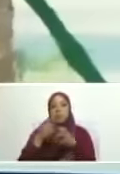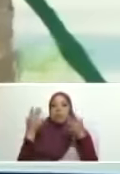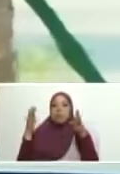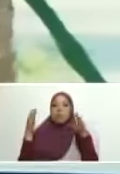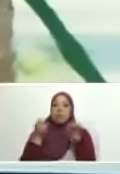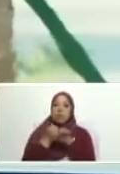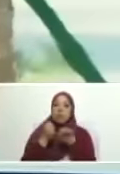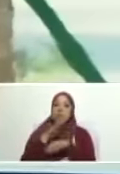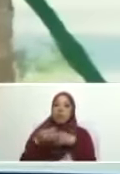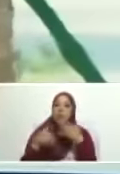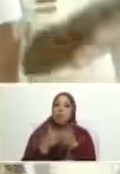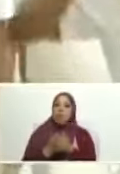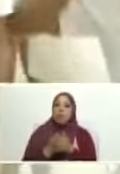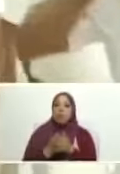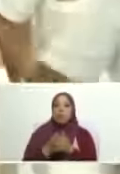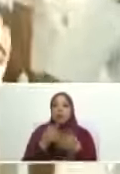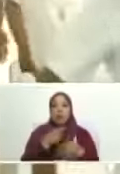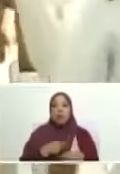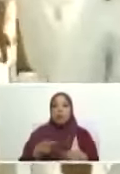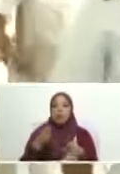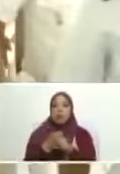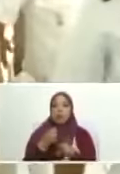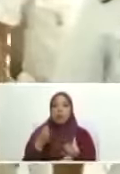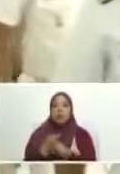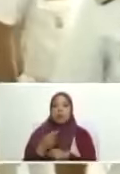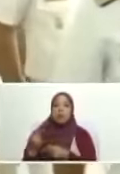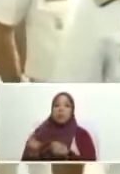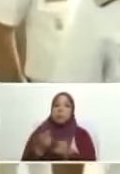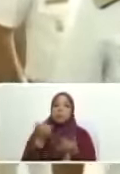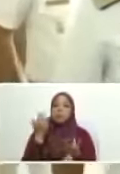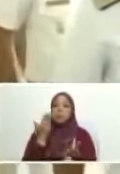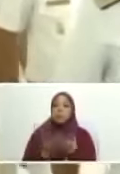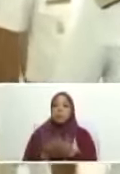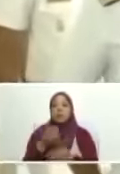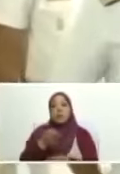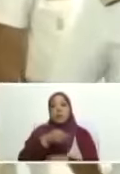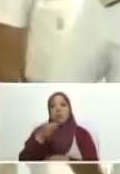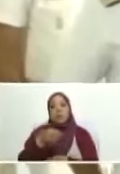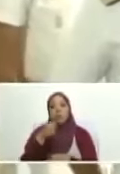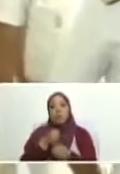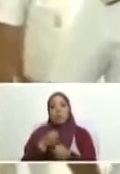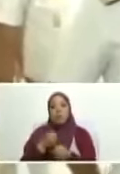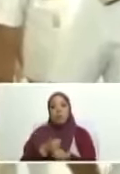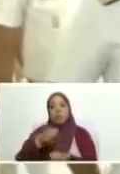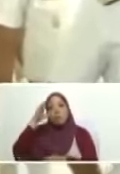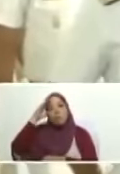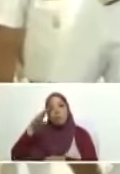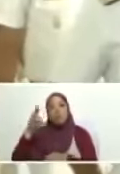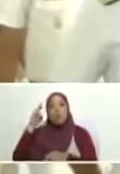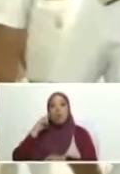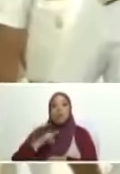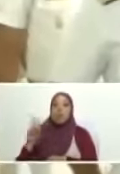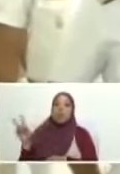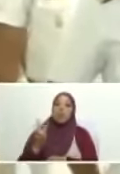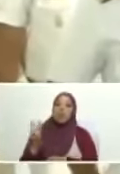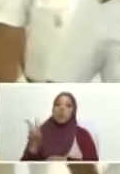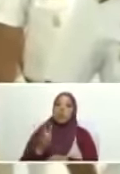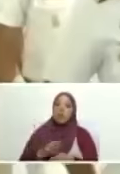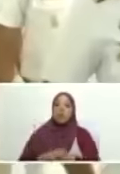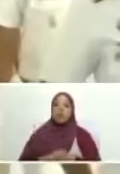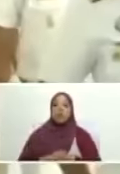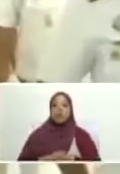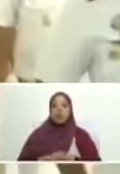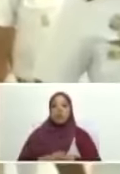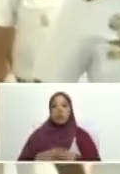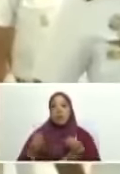en toda nuestra gloriosa, heroica, siempre firme Armada Bolivariana de Venezuela.